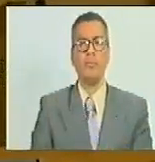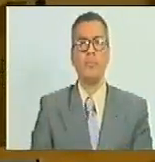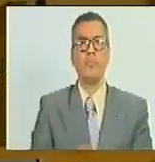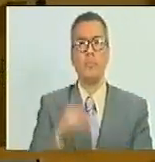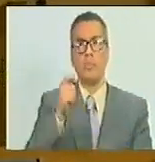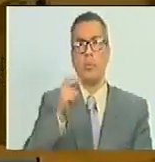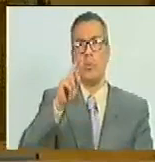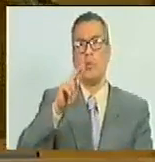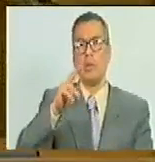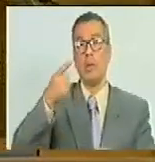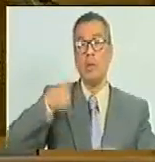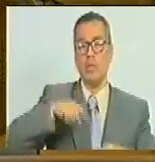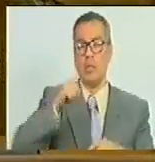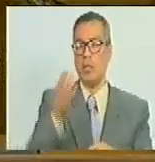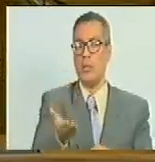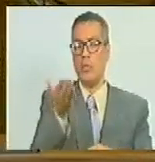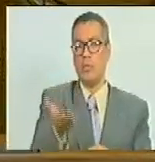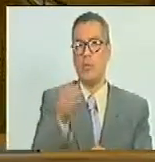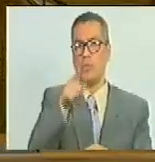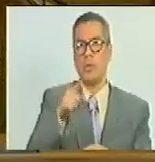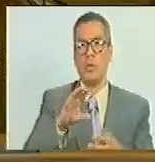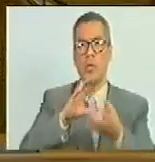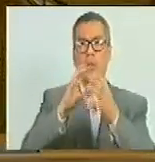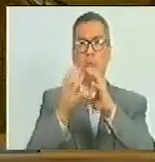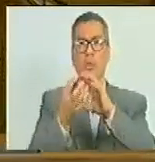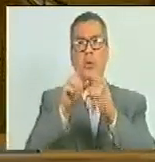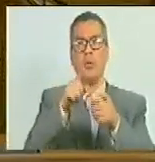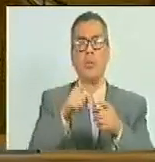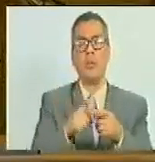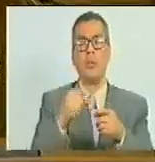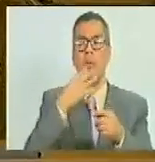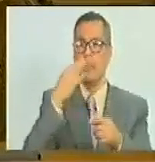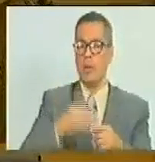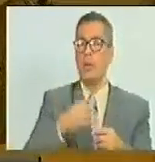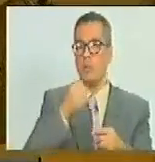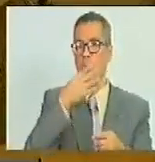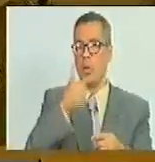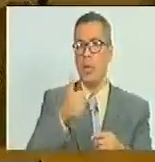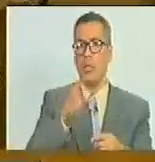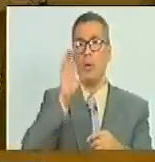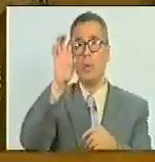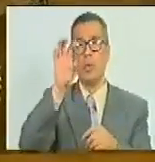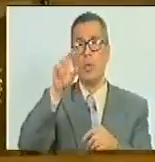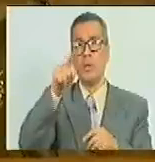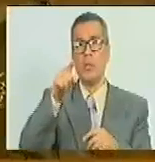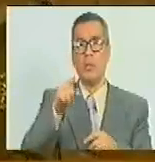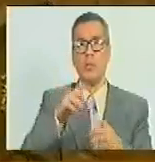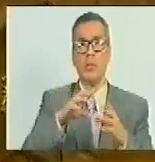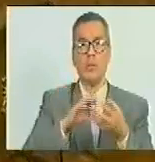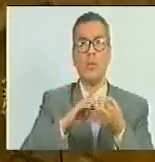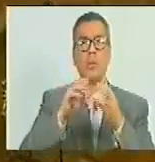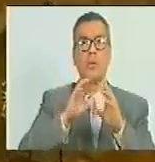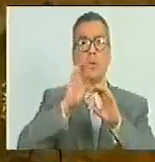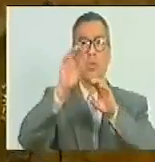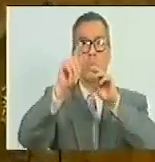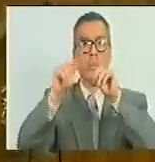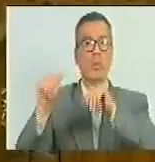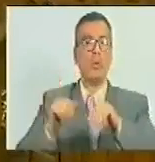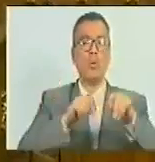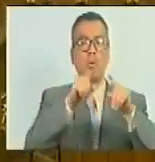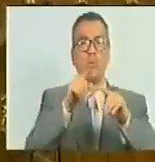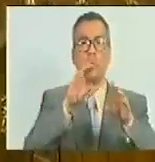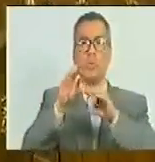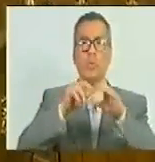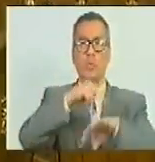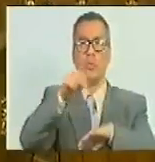Turquía tiene una importancia geopolítica indiscutible. Es un país transcontinental, con influencia